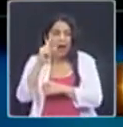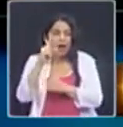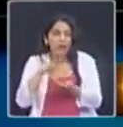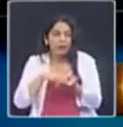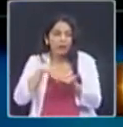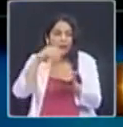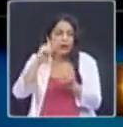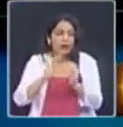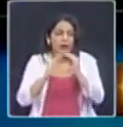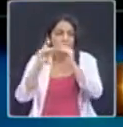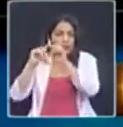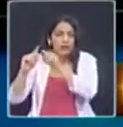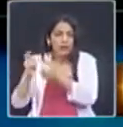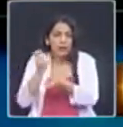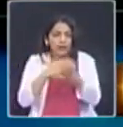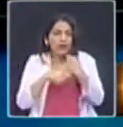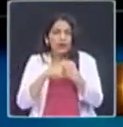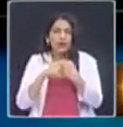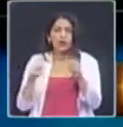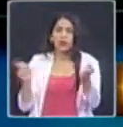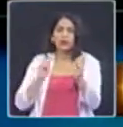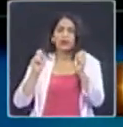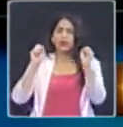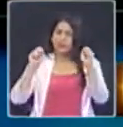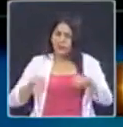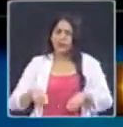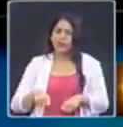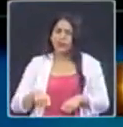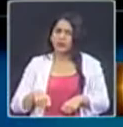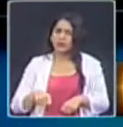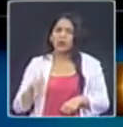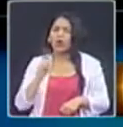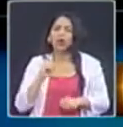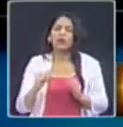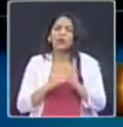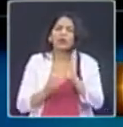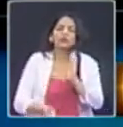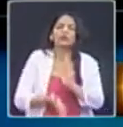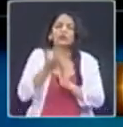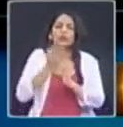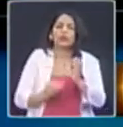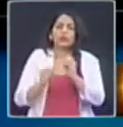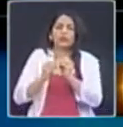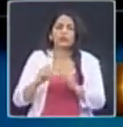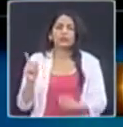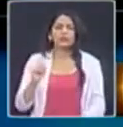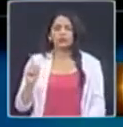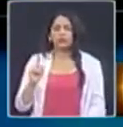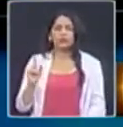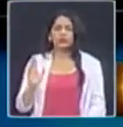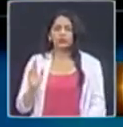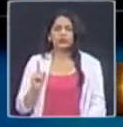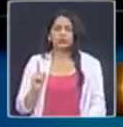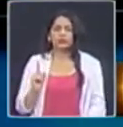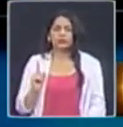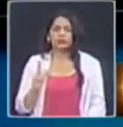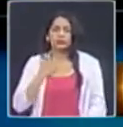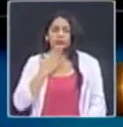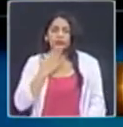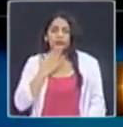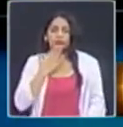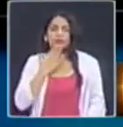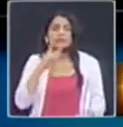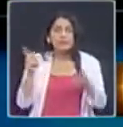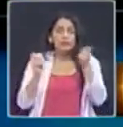ni ahuyentando la la aumentando la posibilidad de que las personas adquieran un inmueble porque en la